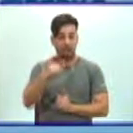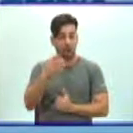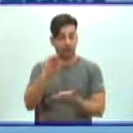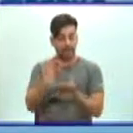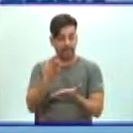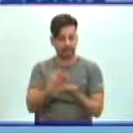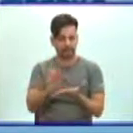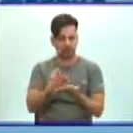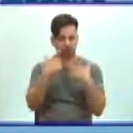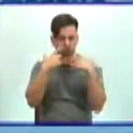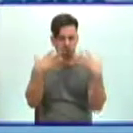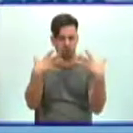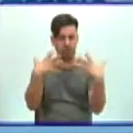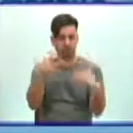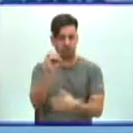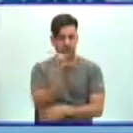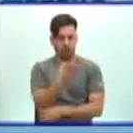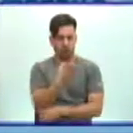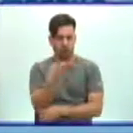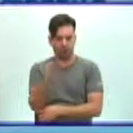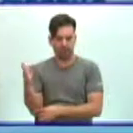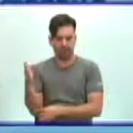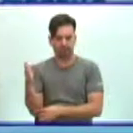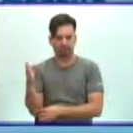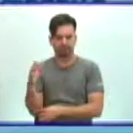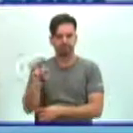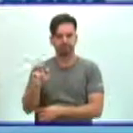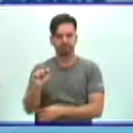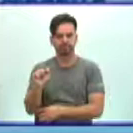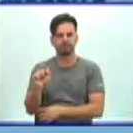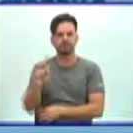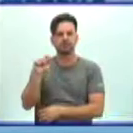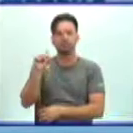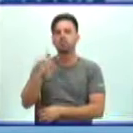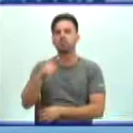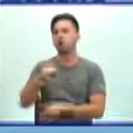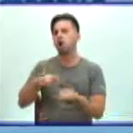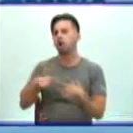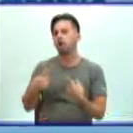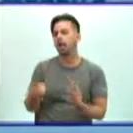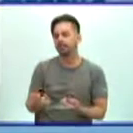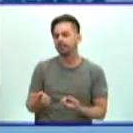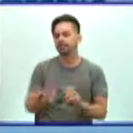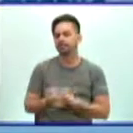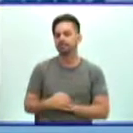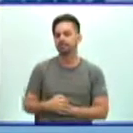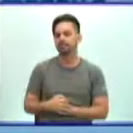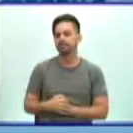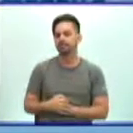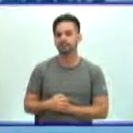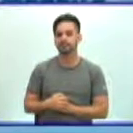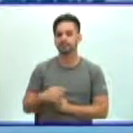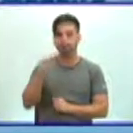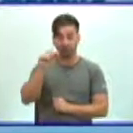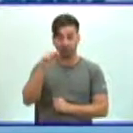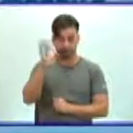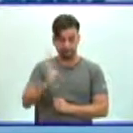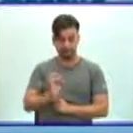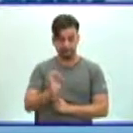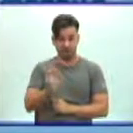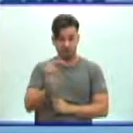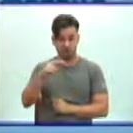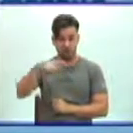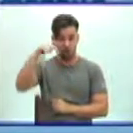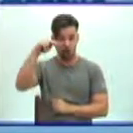a referir al oriente del país. ¿Y por qué les señalo esto? Con la influencia de los vientos alisios del noreste, que